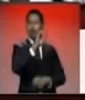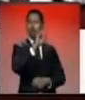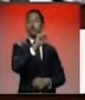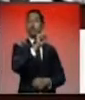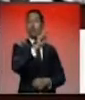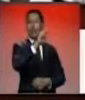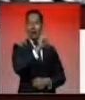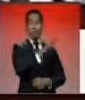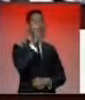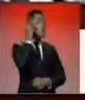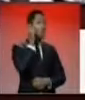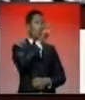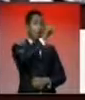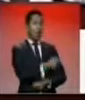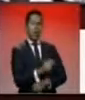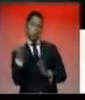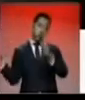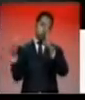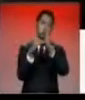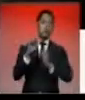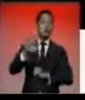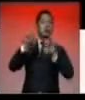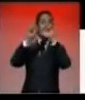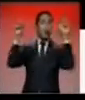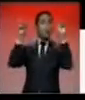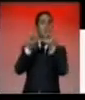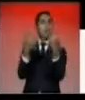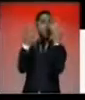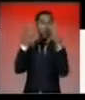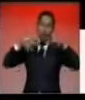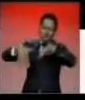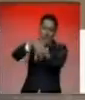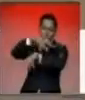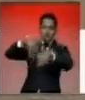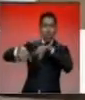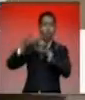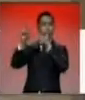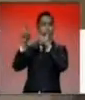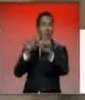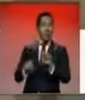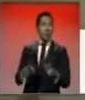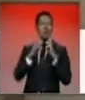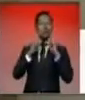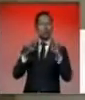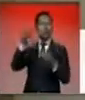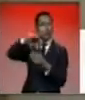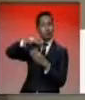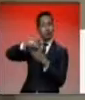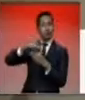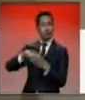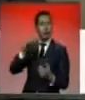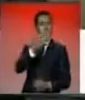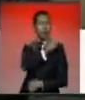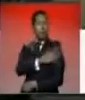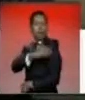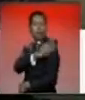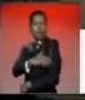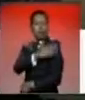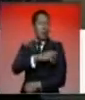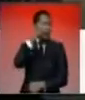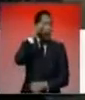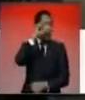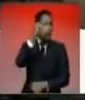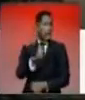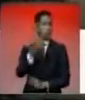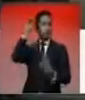quien acusa a la empresa de manipular datos de los pronósticos electorales para beneficiar al ex candidato a la presidencia por